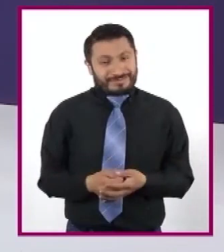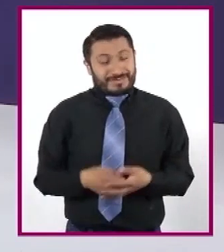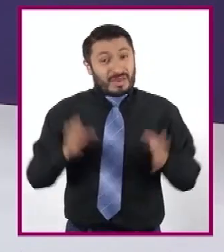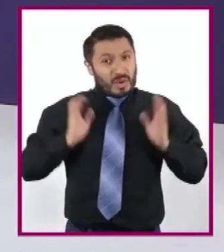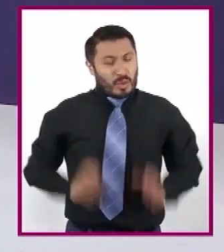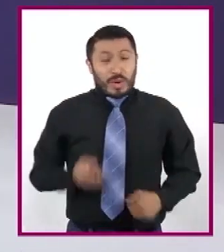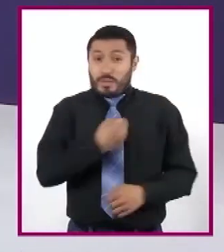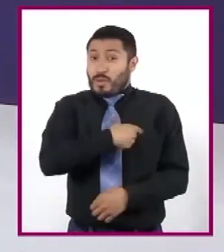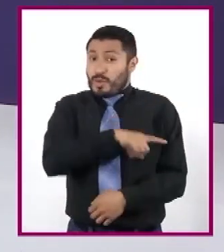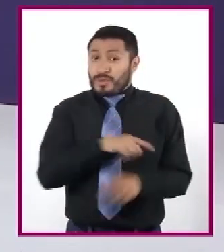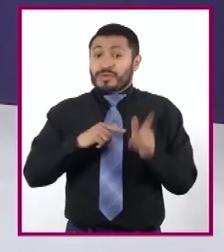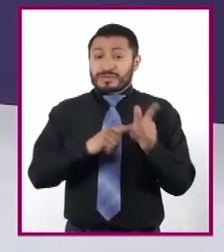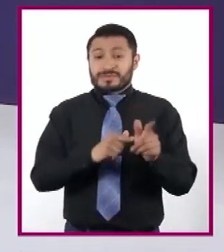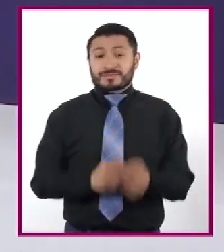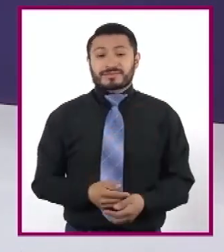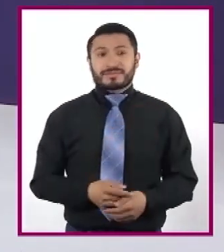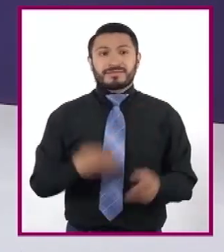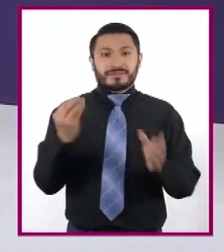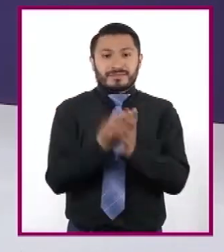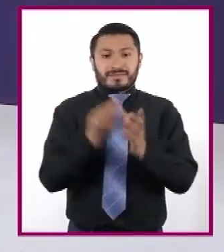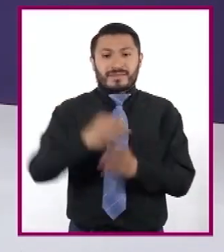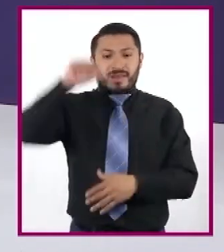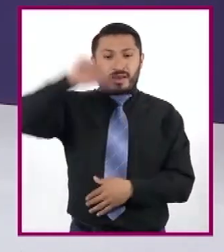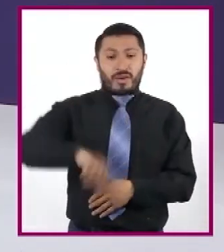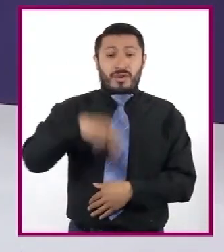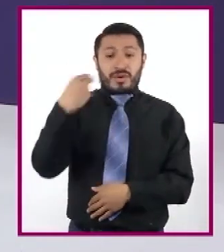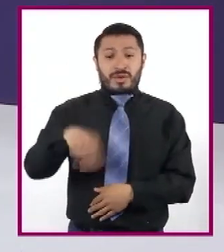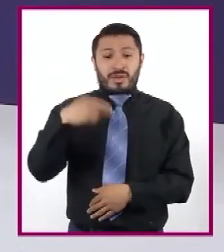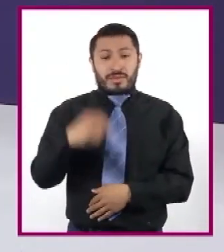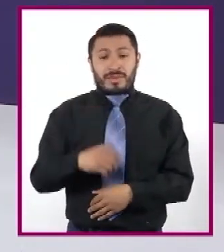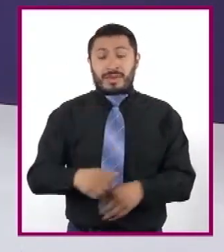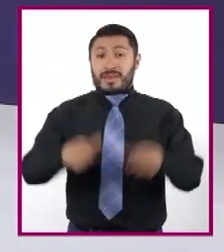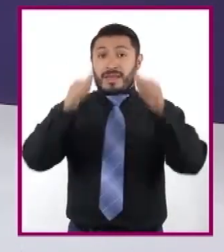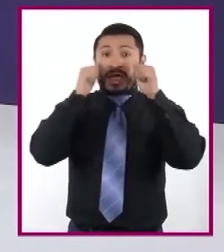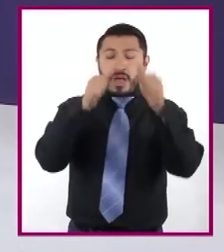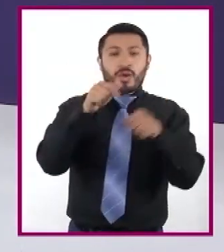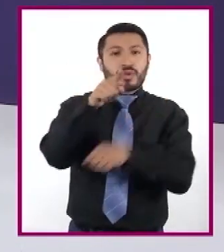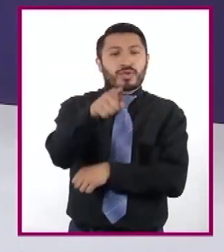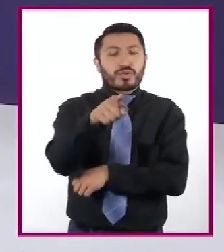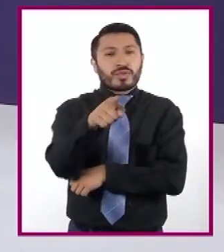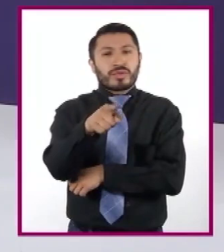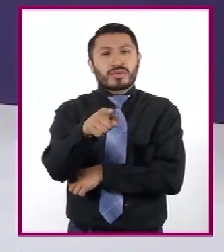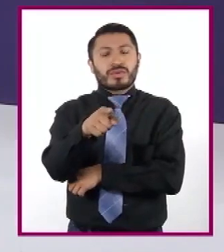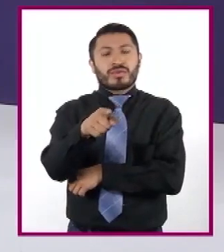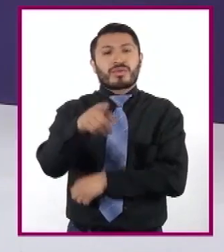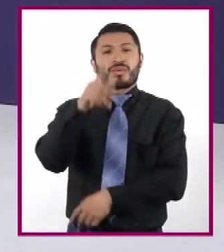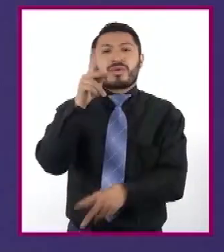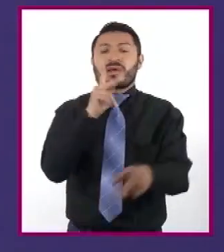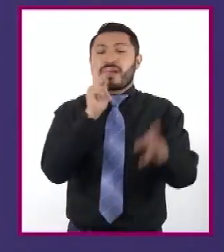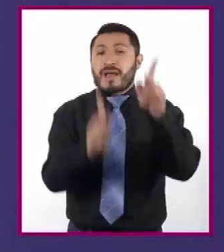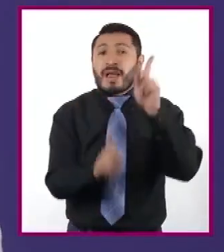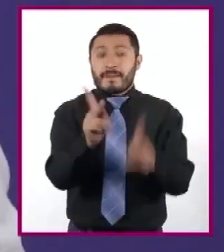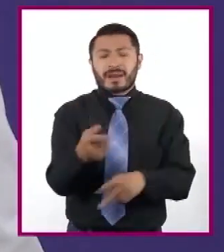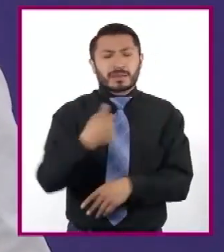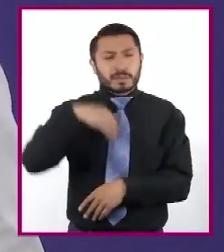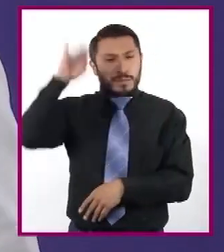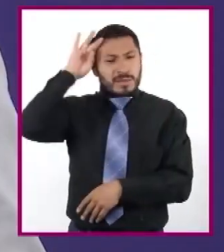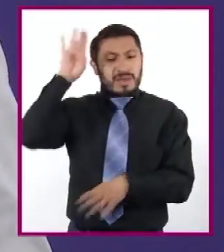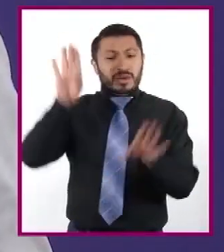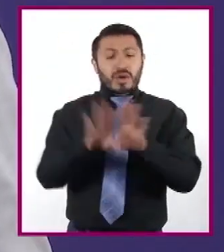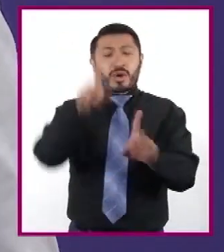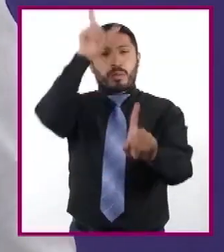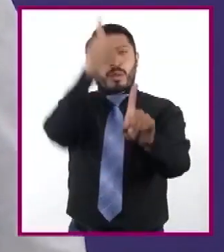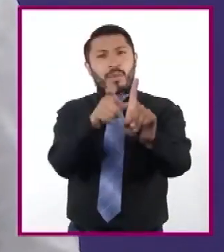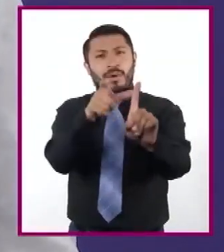sano. Nuestra sesión se titula Escucho cómo hablas y pienso cómo eres. En